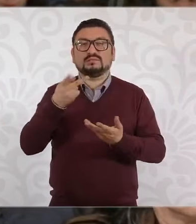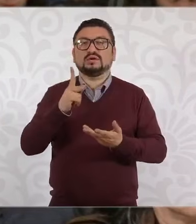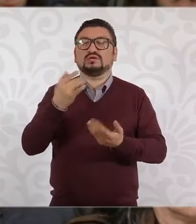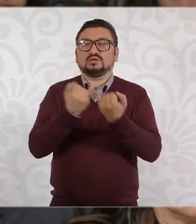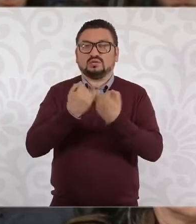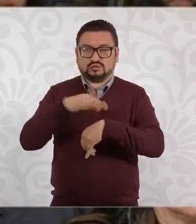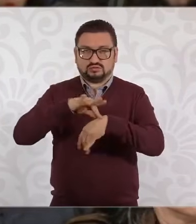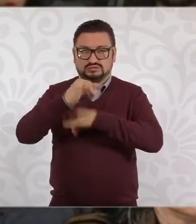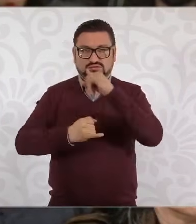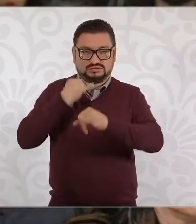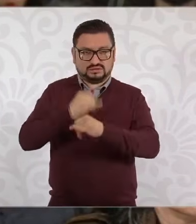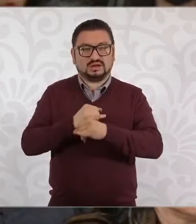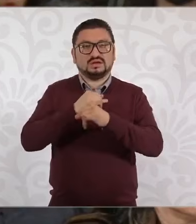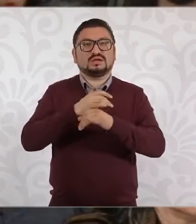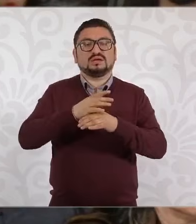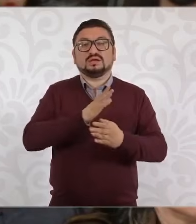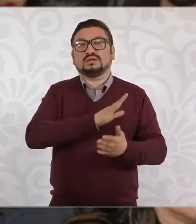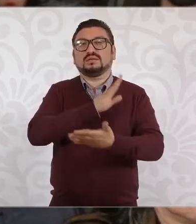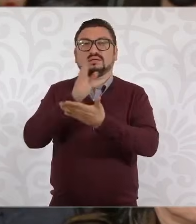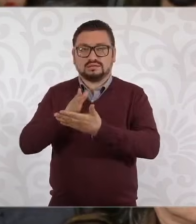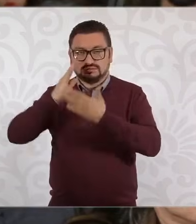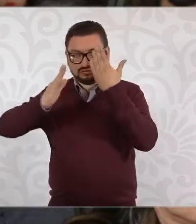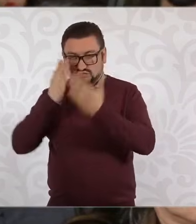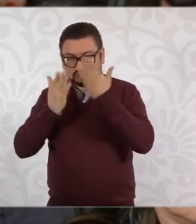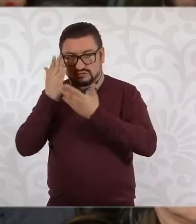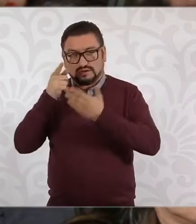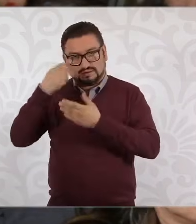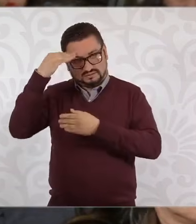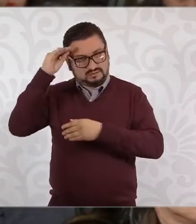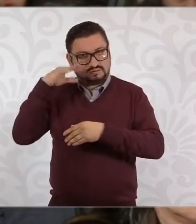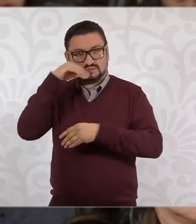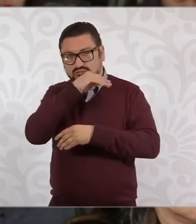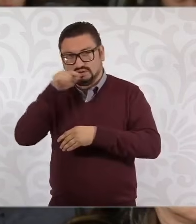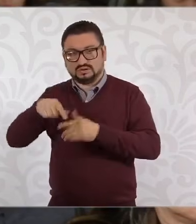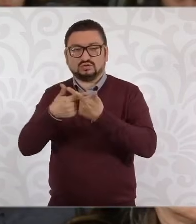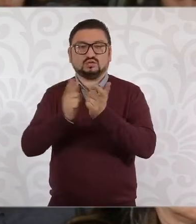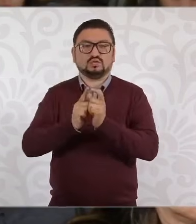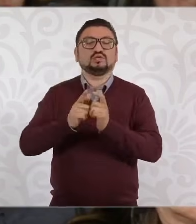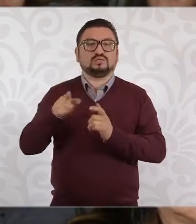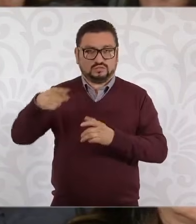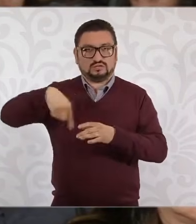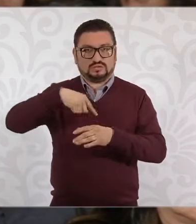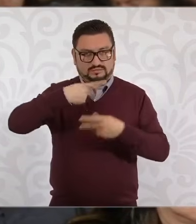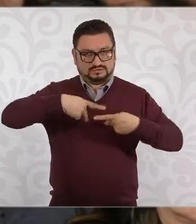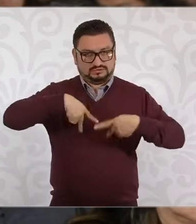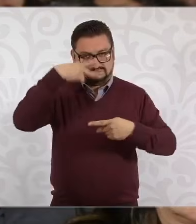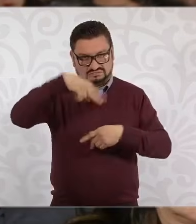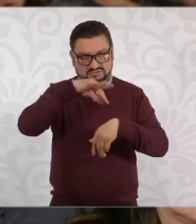médicos internacionales que se han ido a estudiar a Cuba. Y precisamente un grupo de médicos